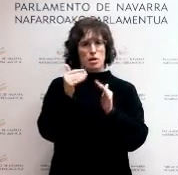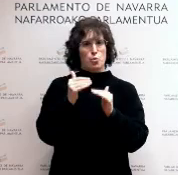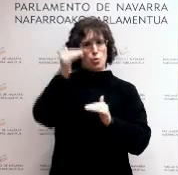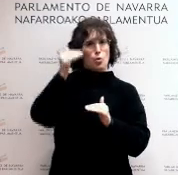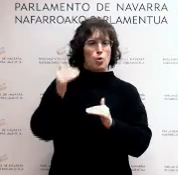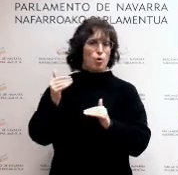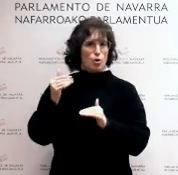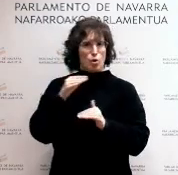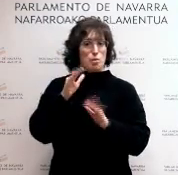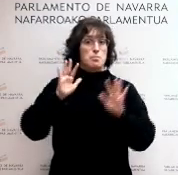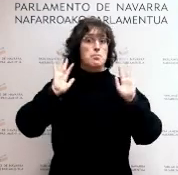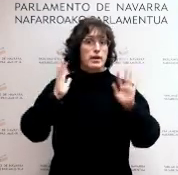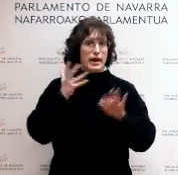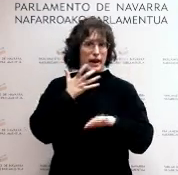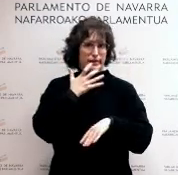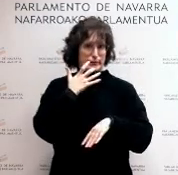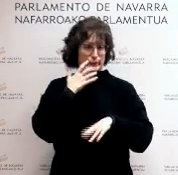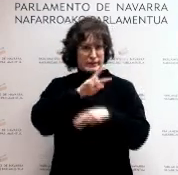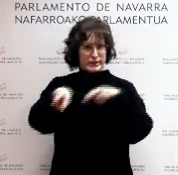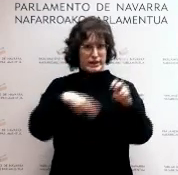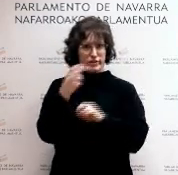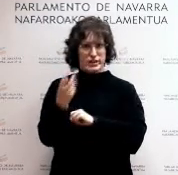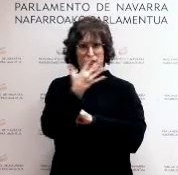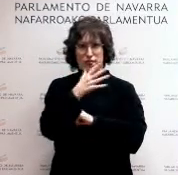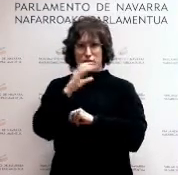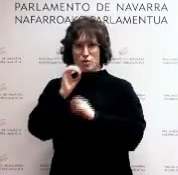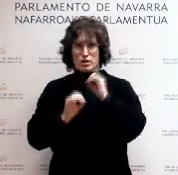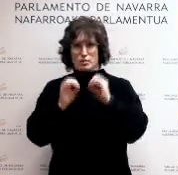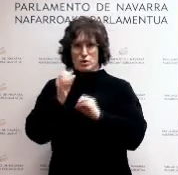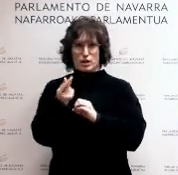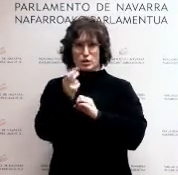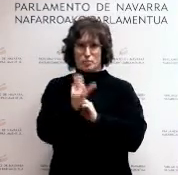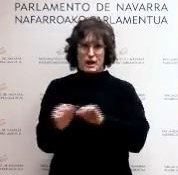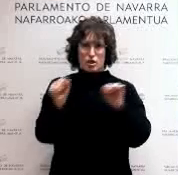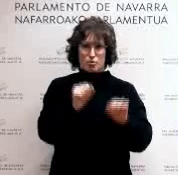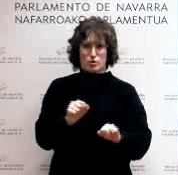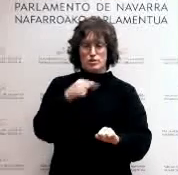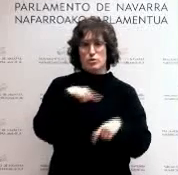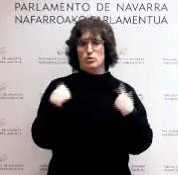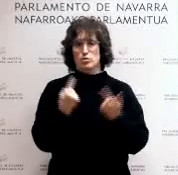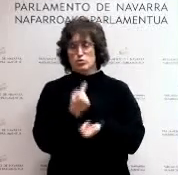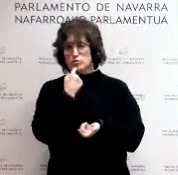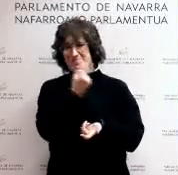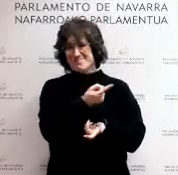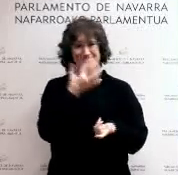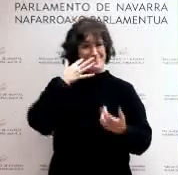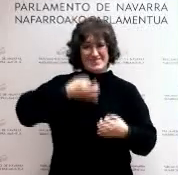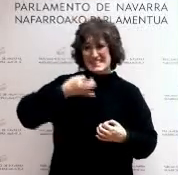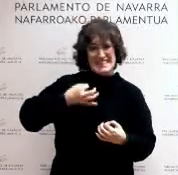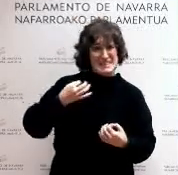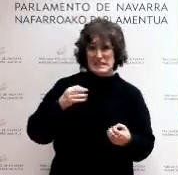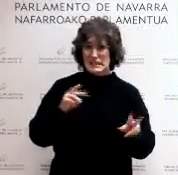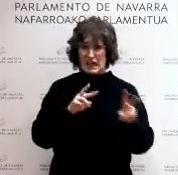el 50% del presupuesto protegible. ¿Y qué les dijimos? Que en la práctica mucha gente, muchas viviendas,